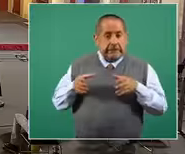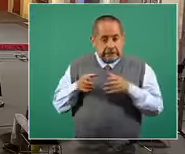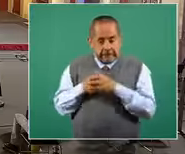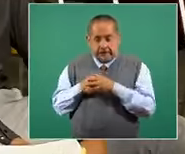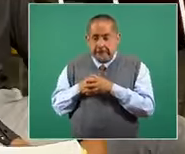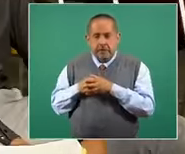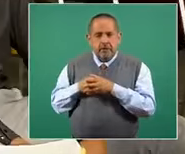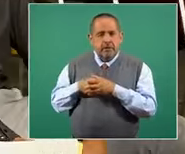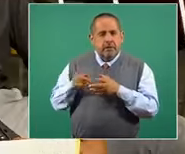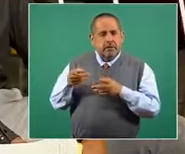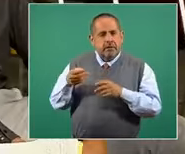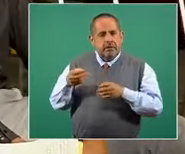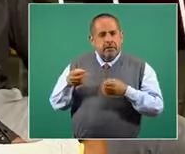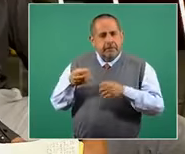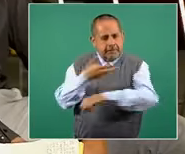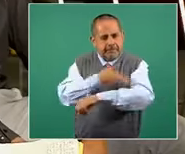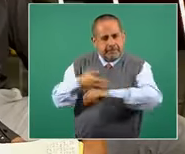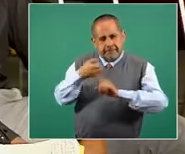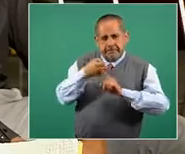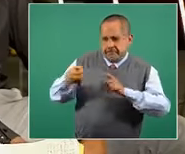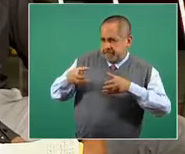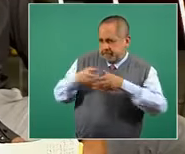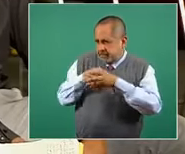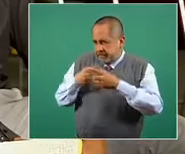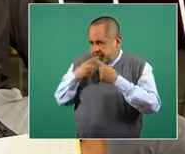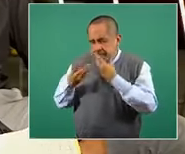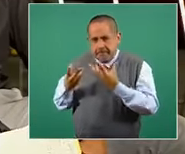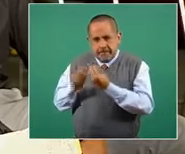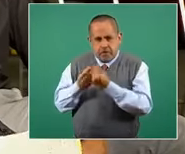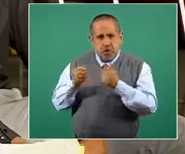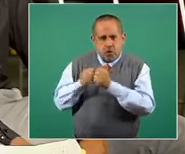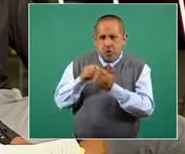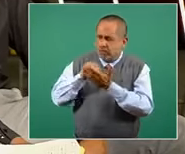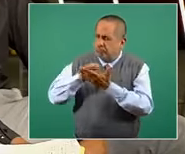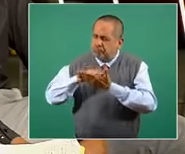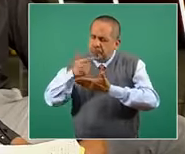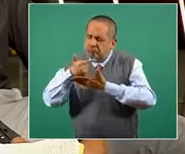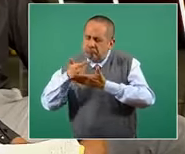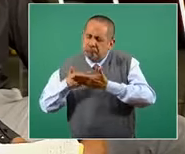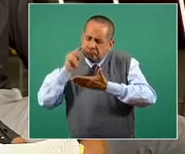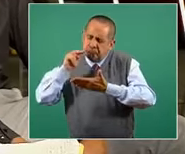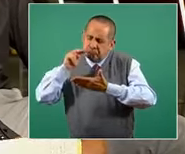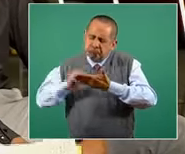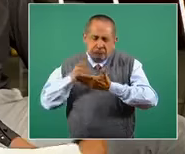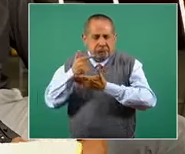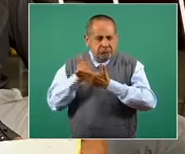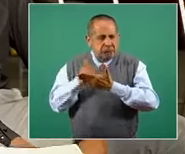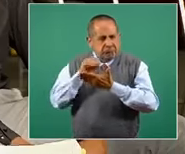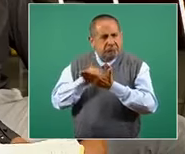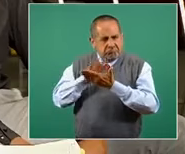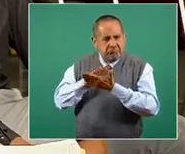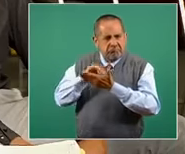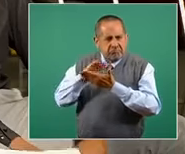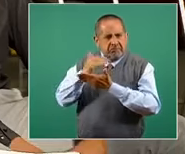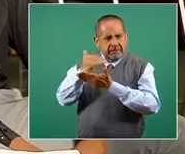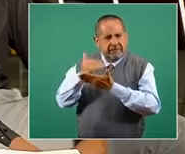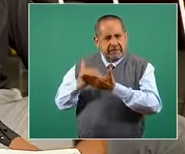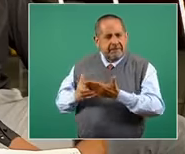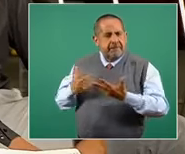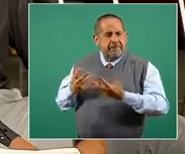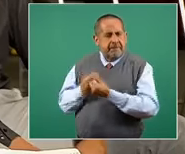su organización, teniendo acceso a los registros que van teniendo o van acumulando